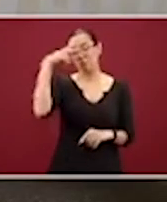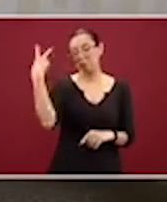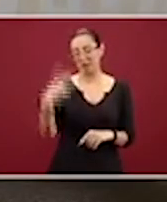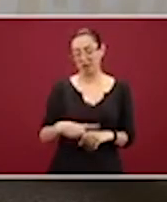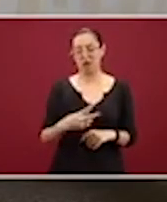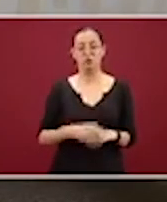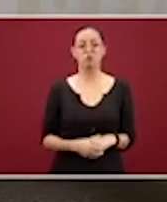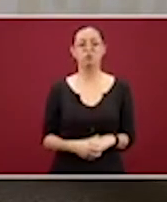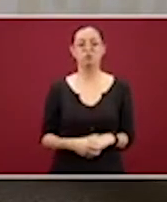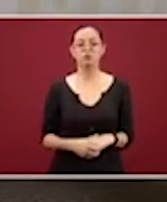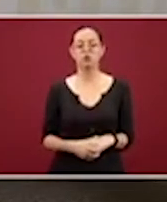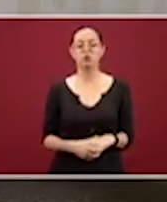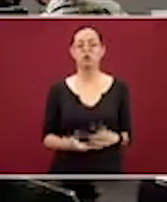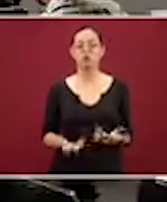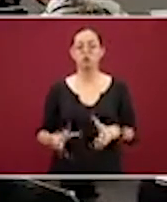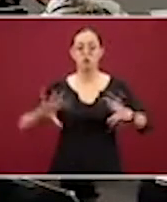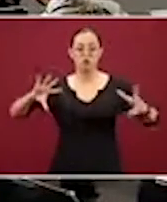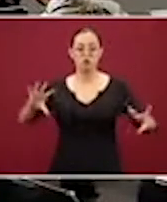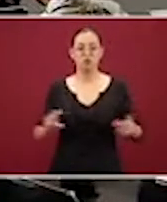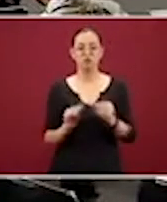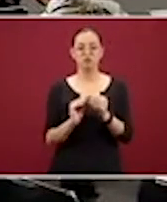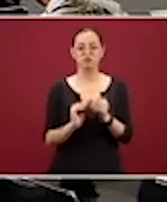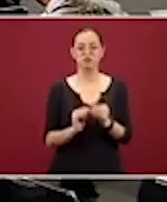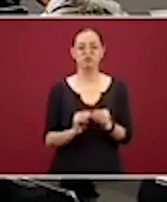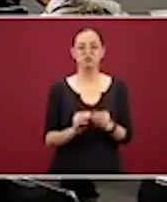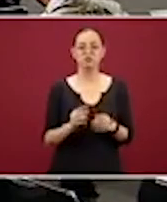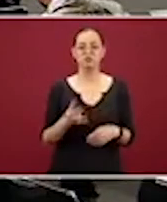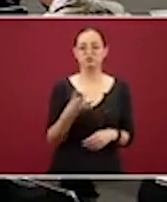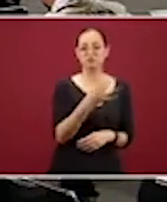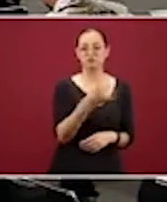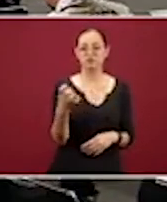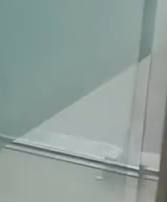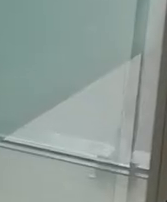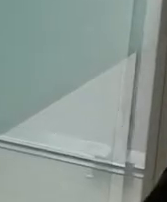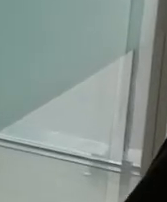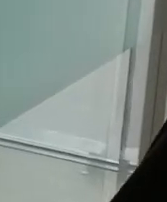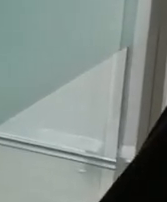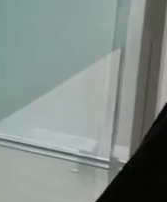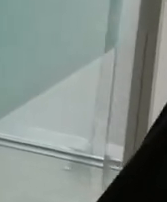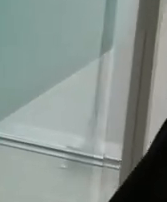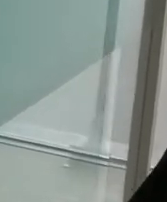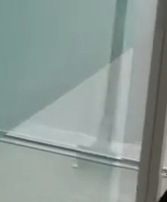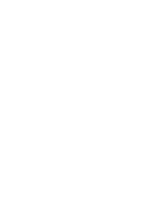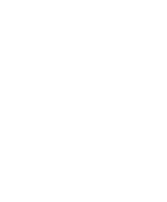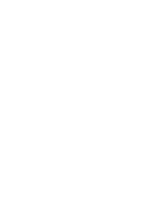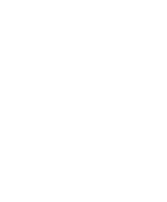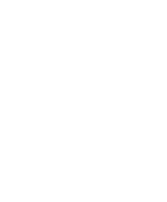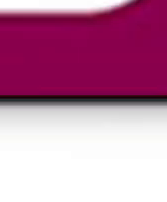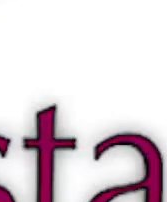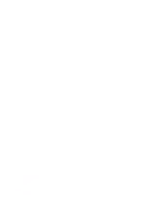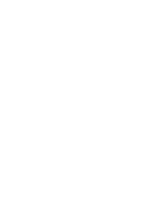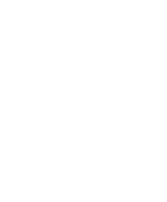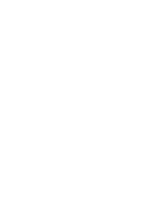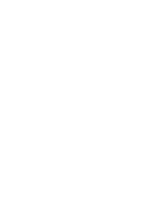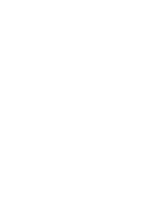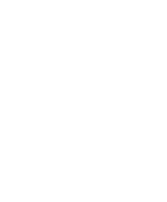coronavirus COVID-19, 405 casos positivos y 1,219 casos sospechosos.